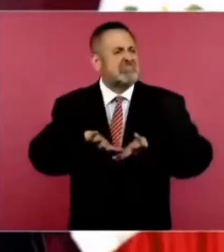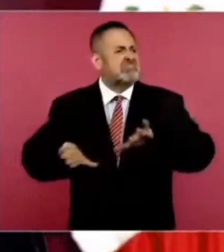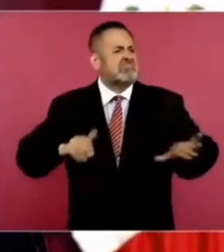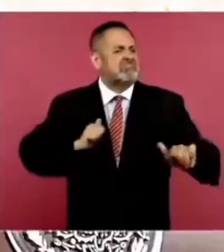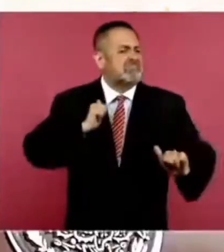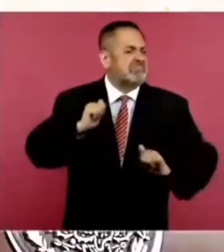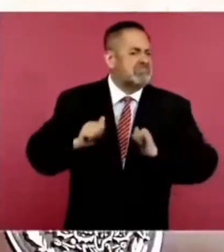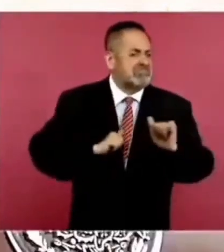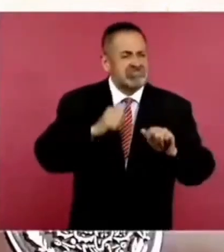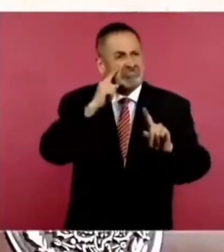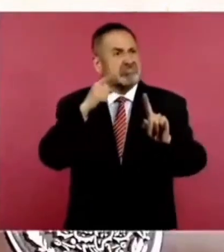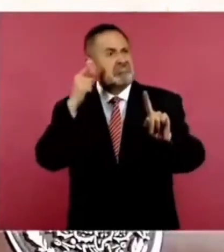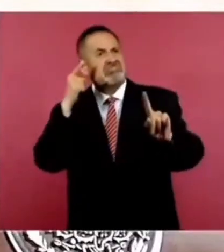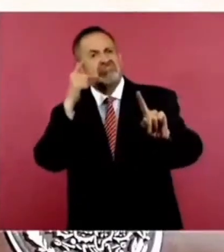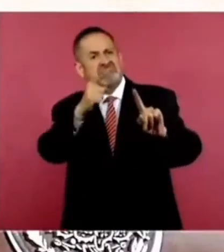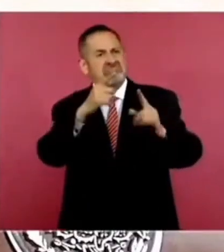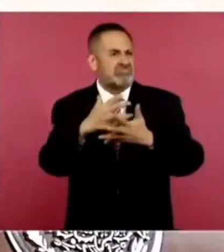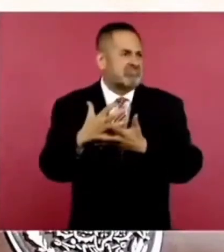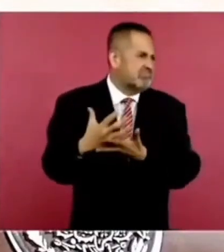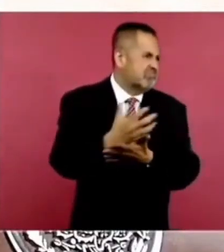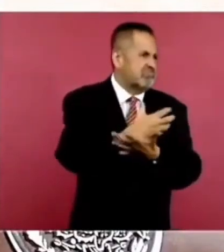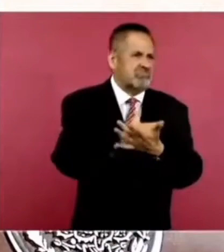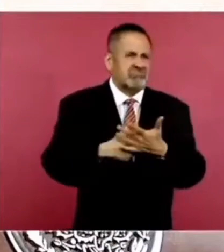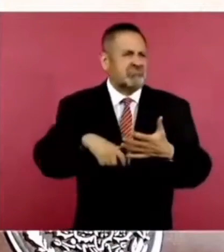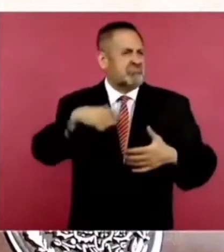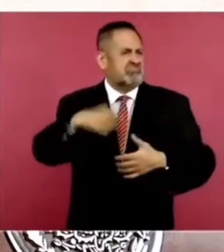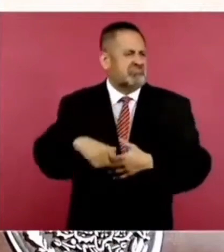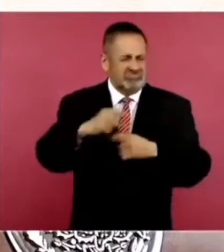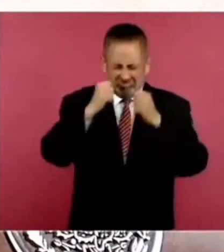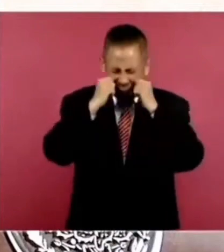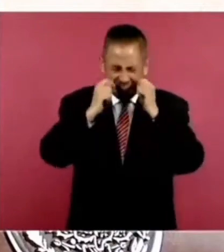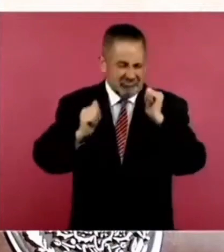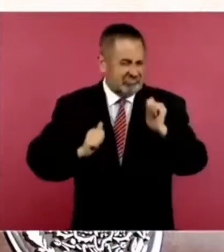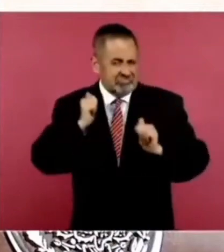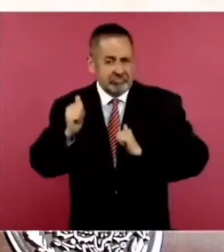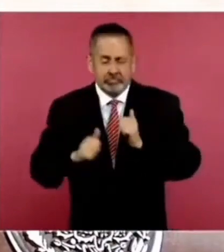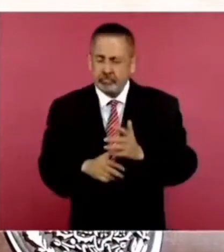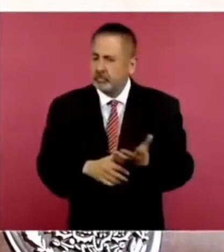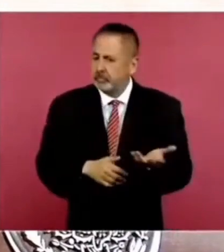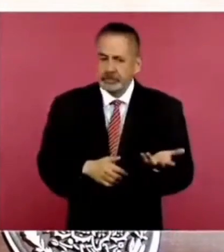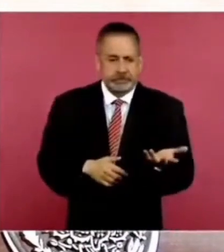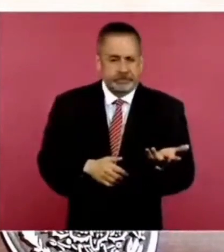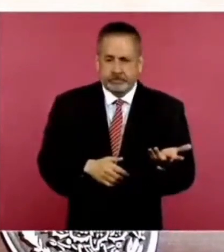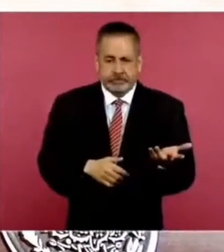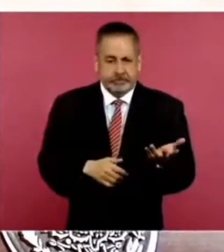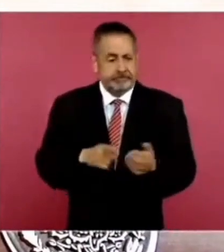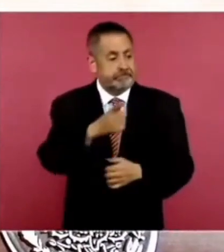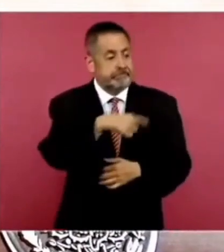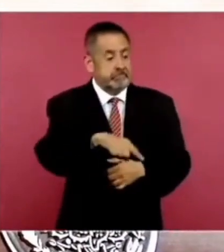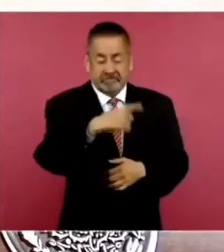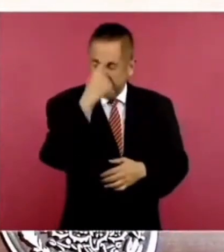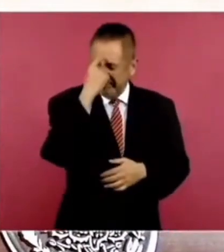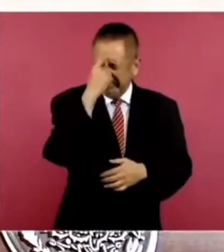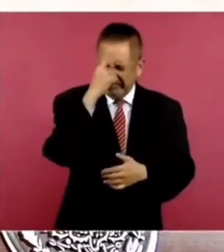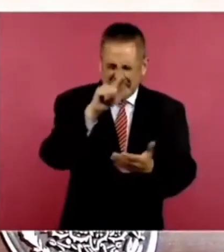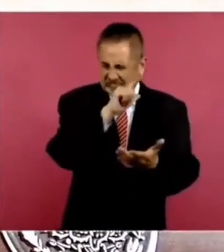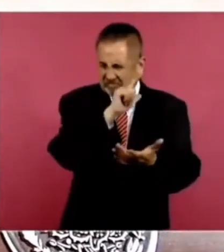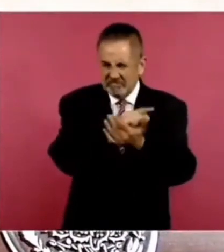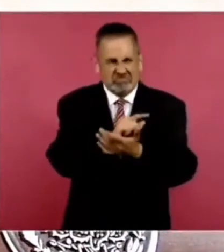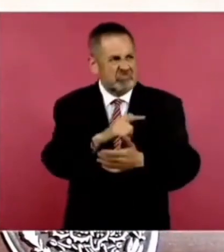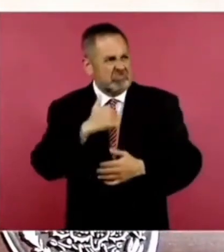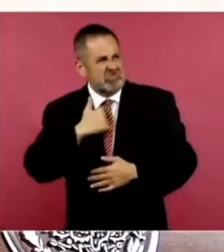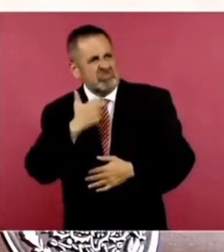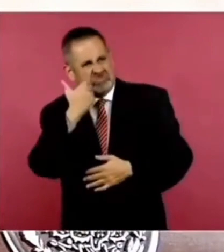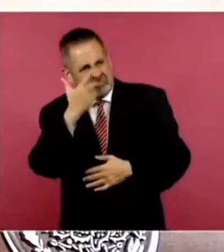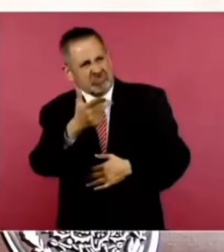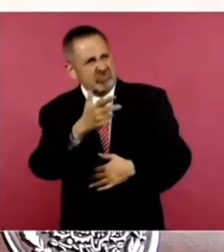El fin justifica los medios. Yo quiero tener mi